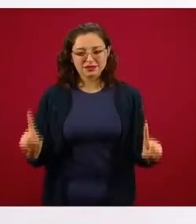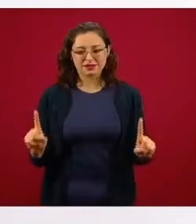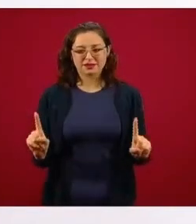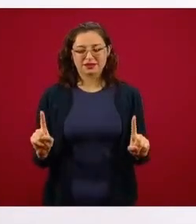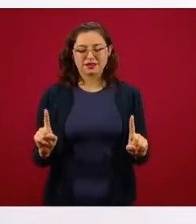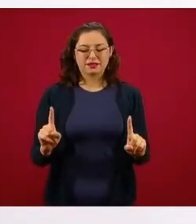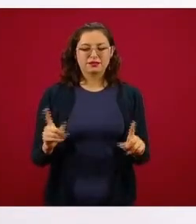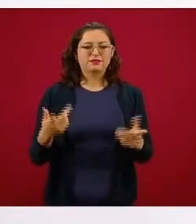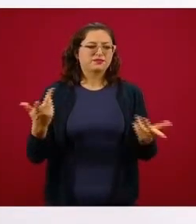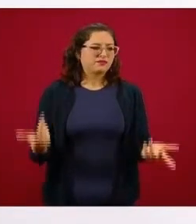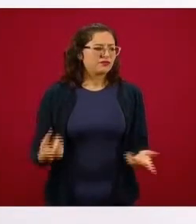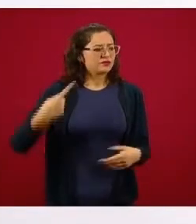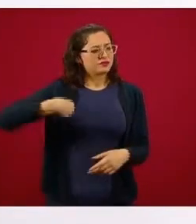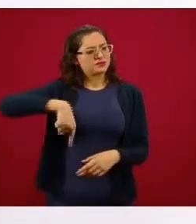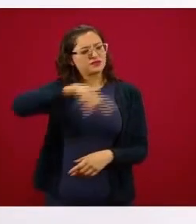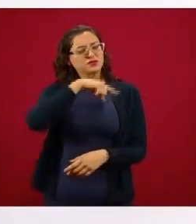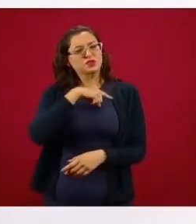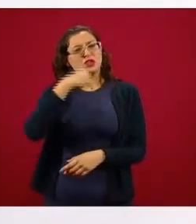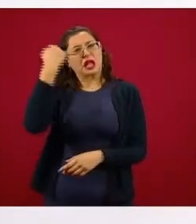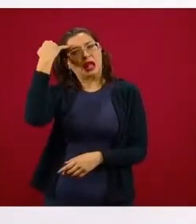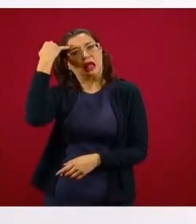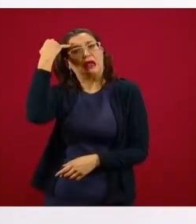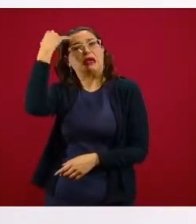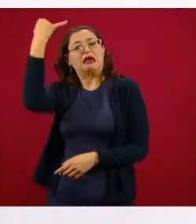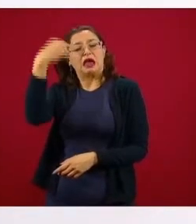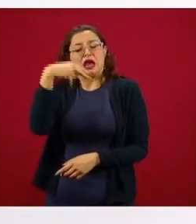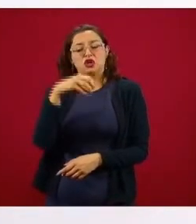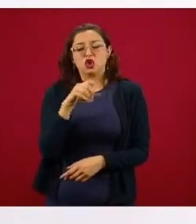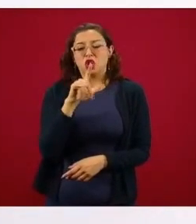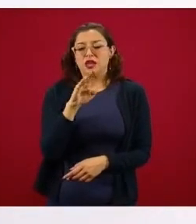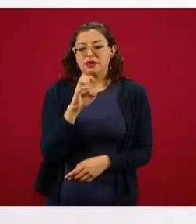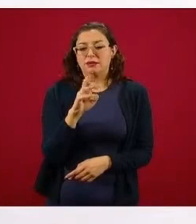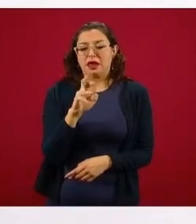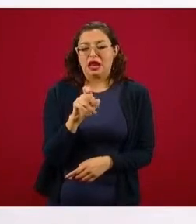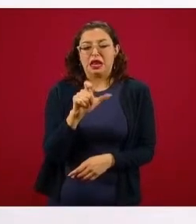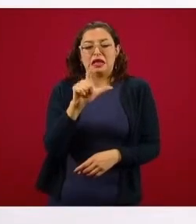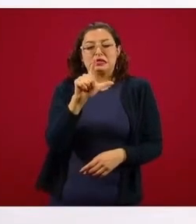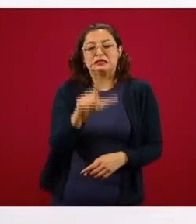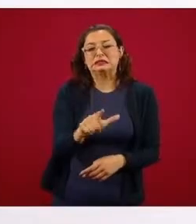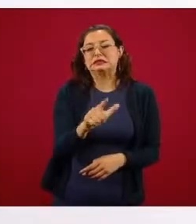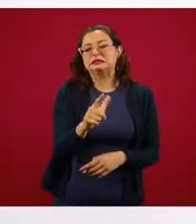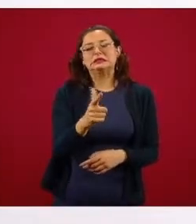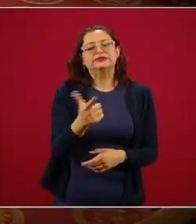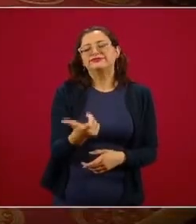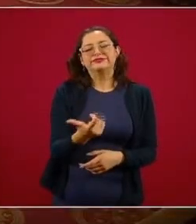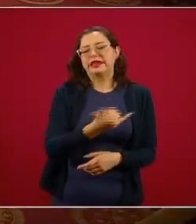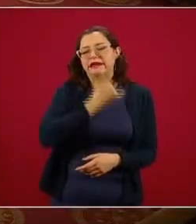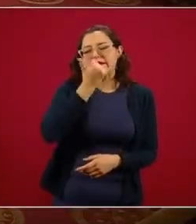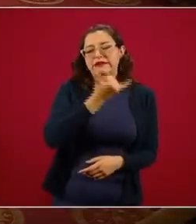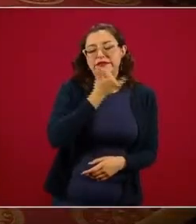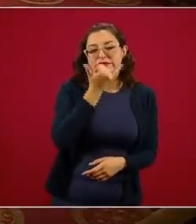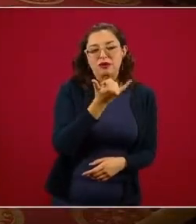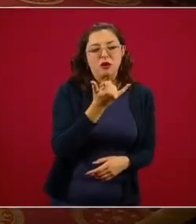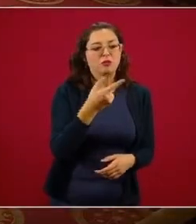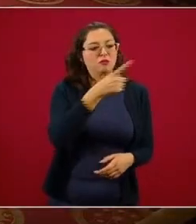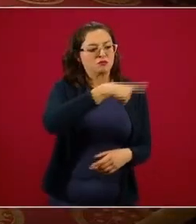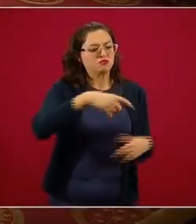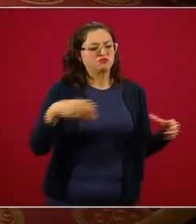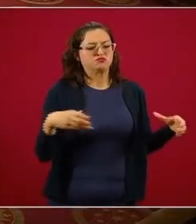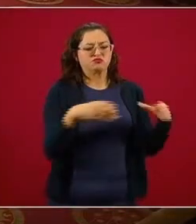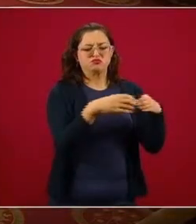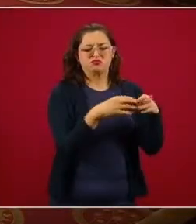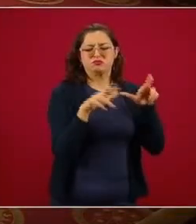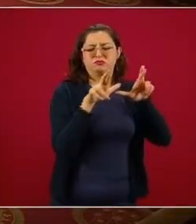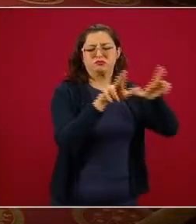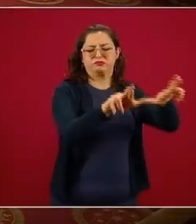de seguir con el sofisma neoliberal, según el cual si llueve fuerte arriba, gotea